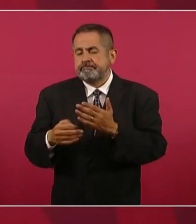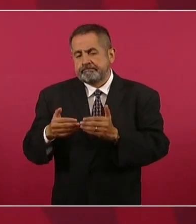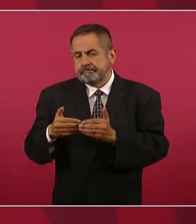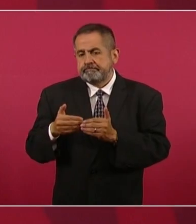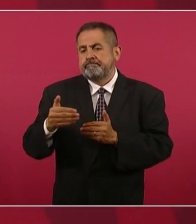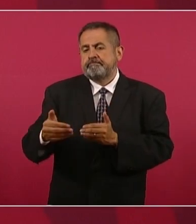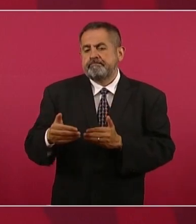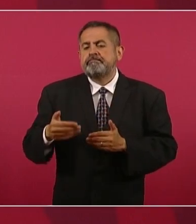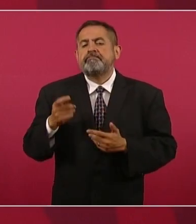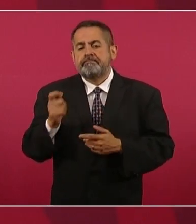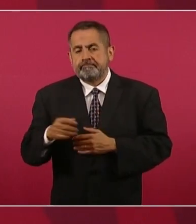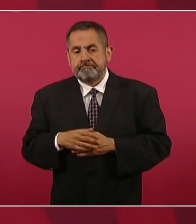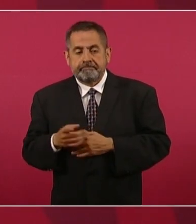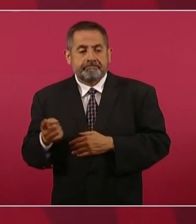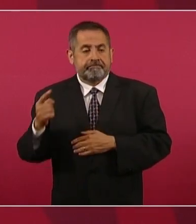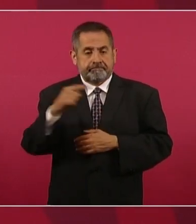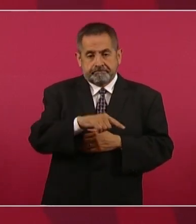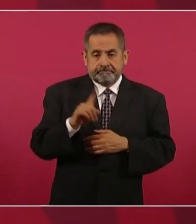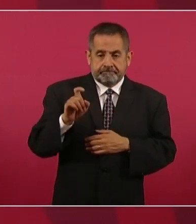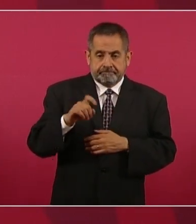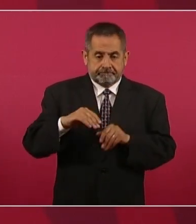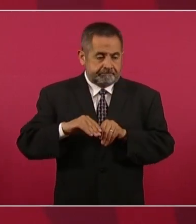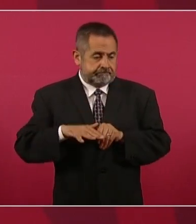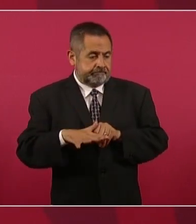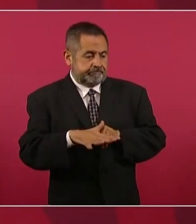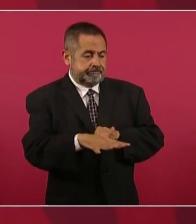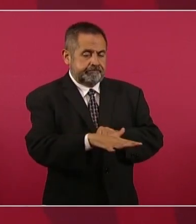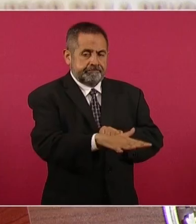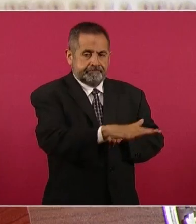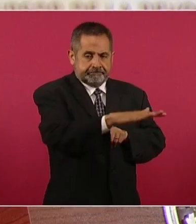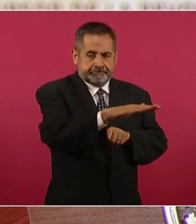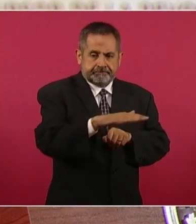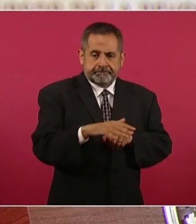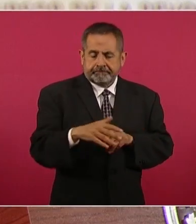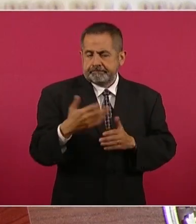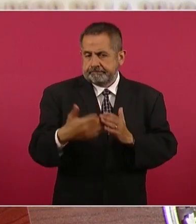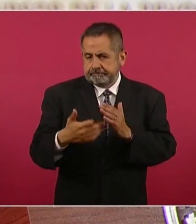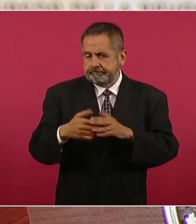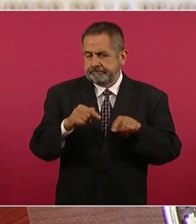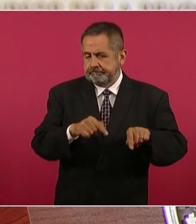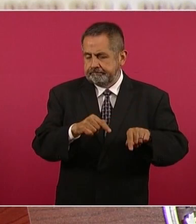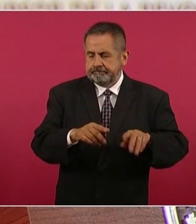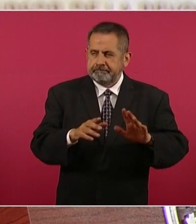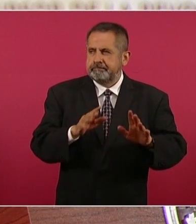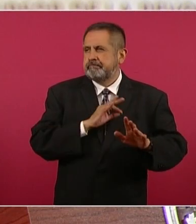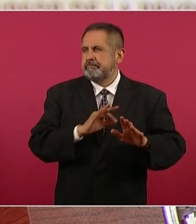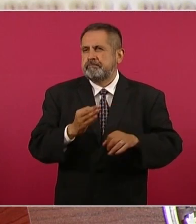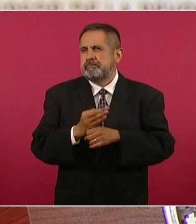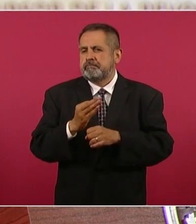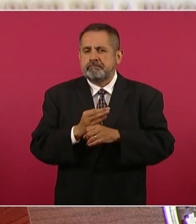avanzar más en el distrito de riego, que debemos de llevar